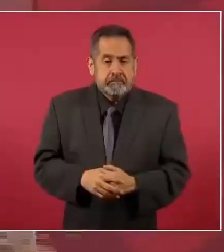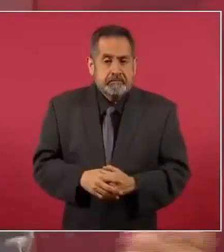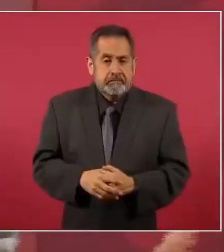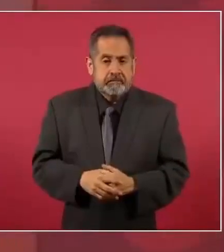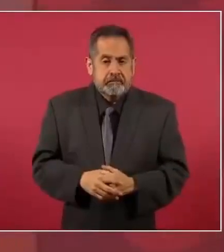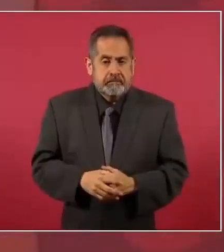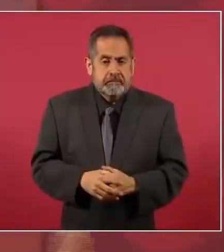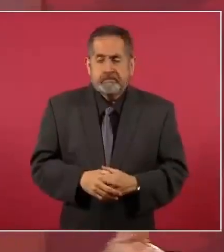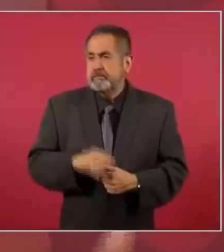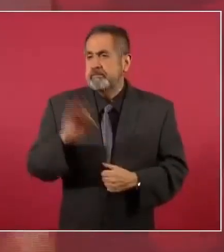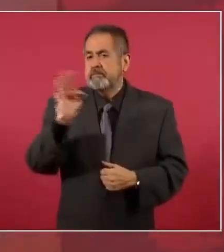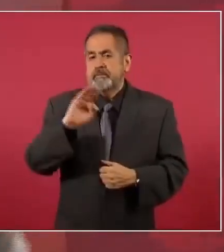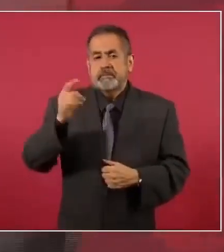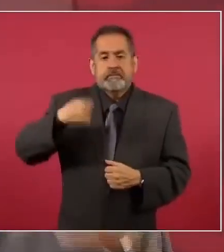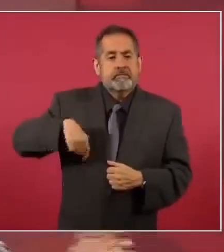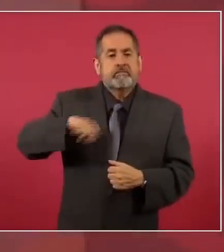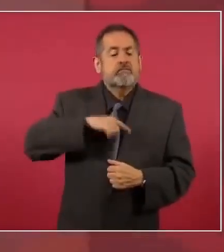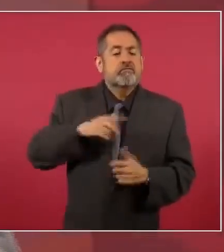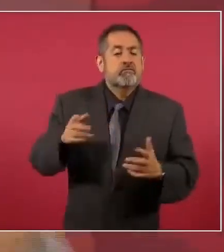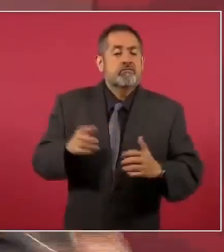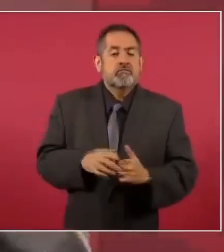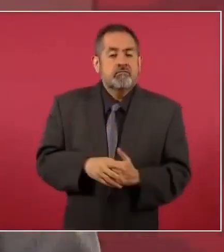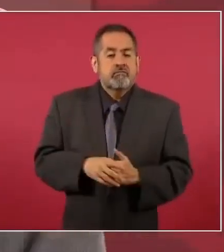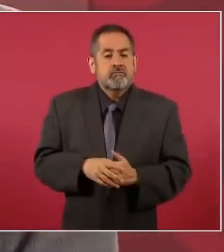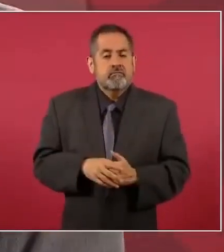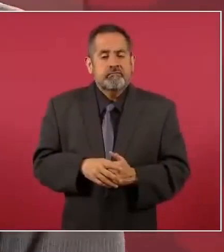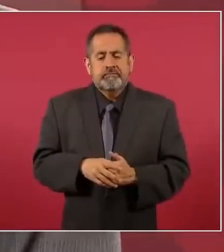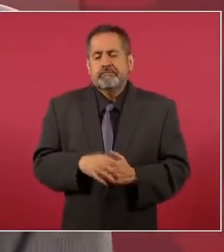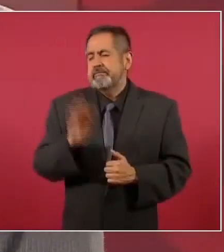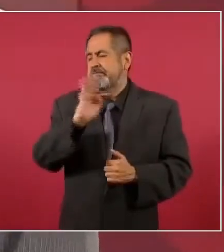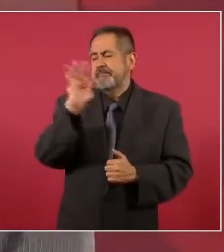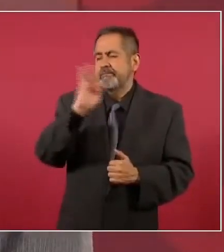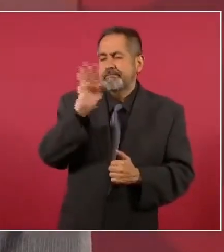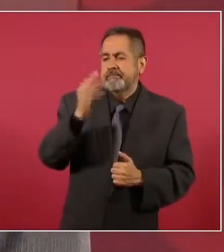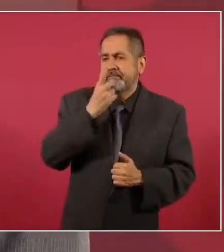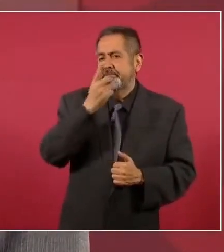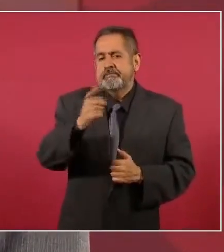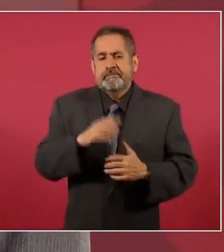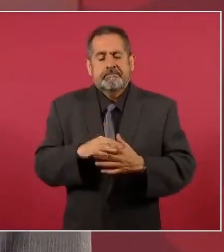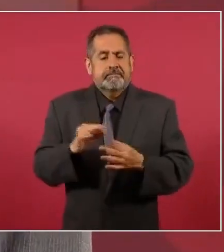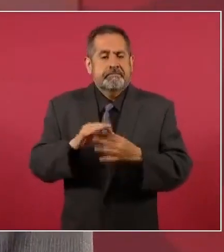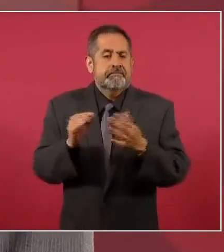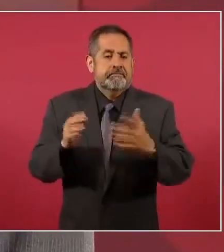nosotros decimos ya no vamos a tratar este asunto,